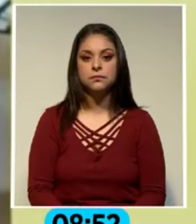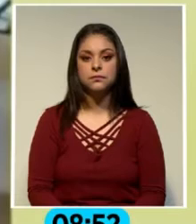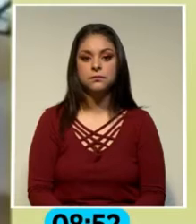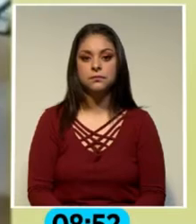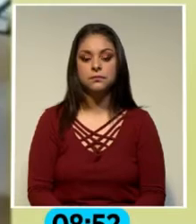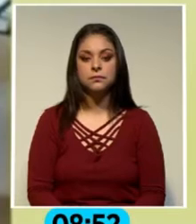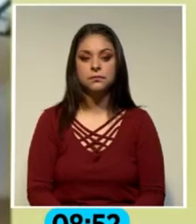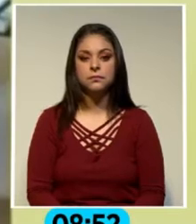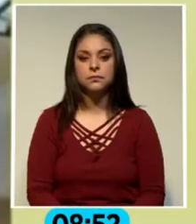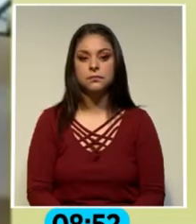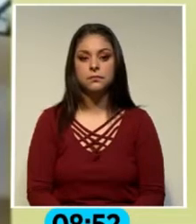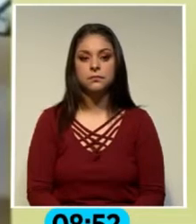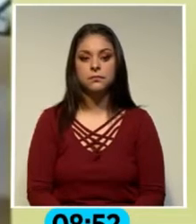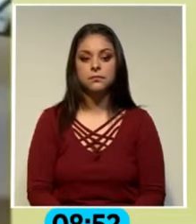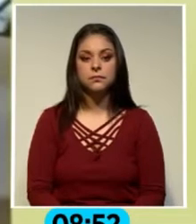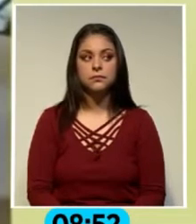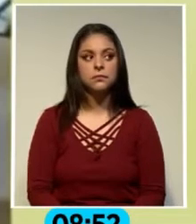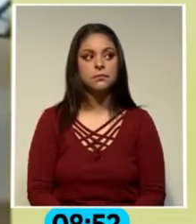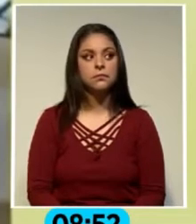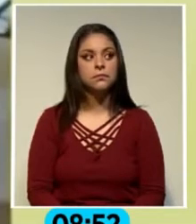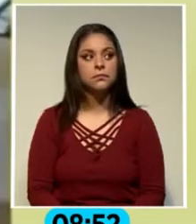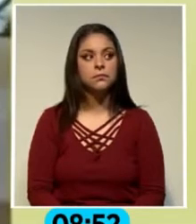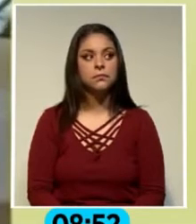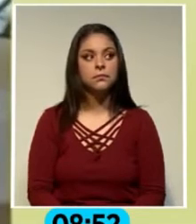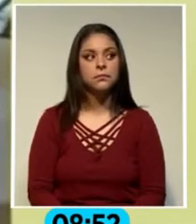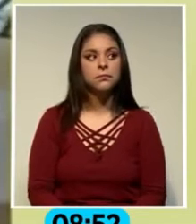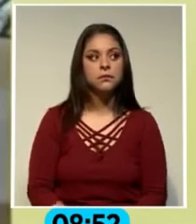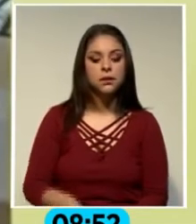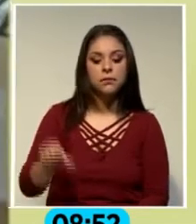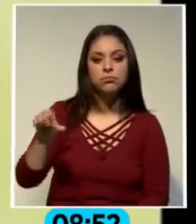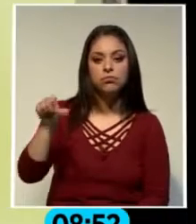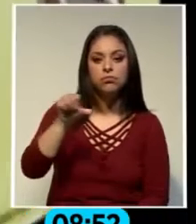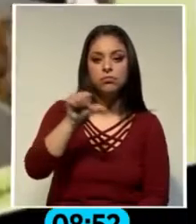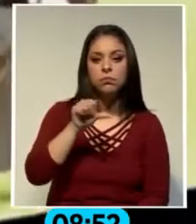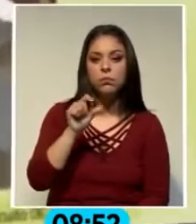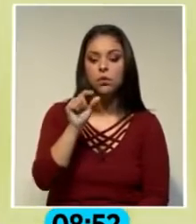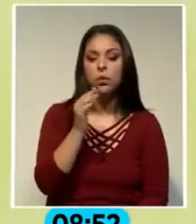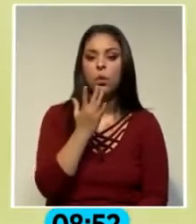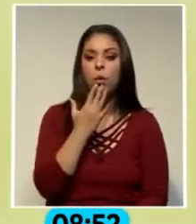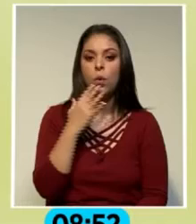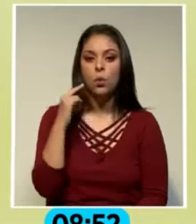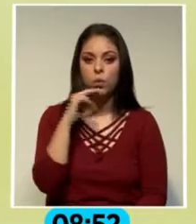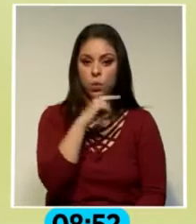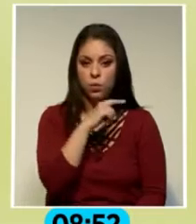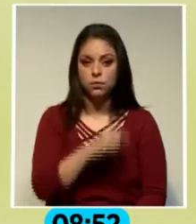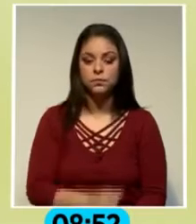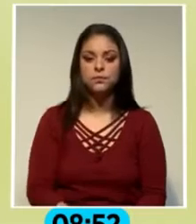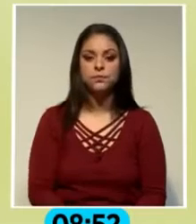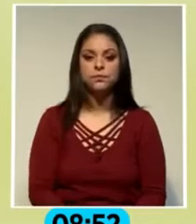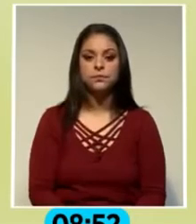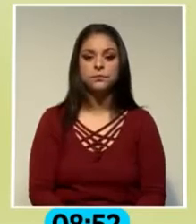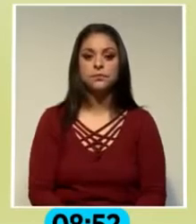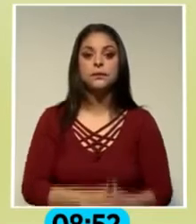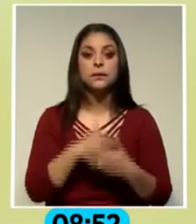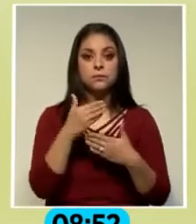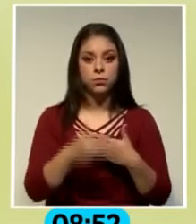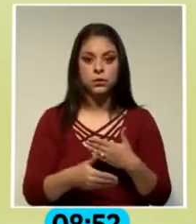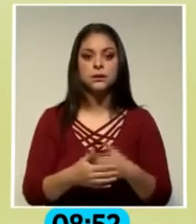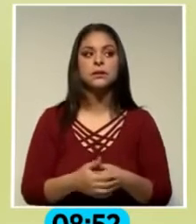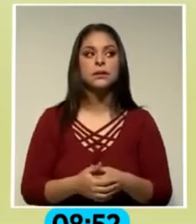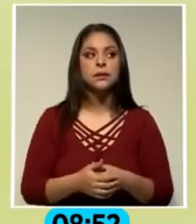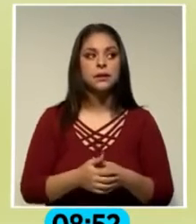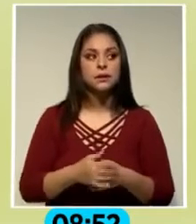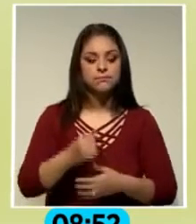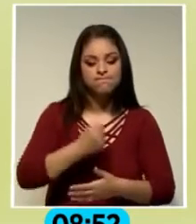y unas gotitas de colorante rojo. Y luego hay que